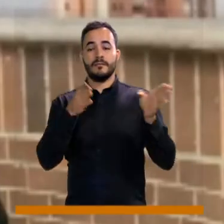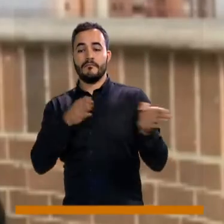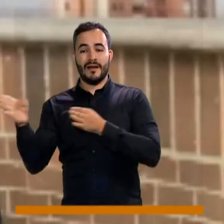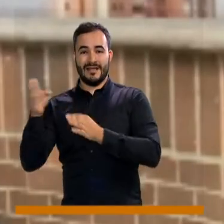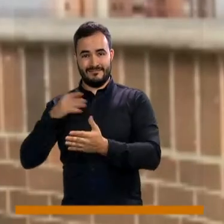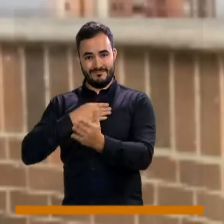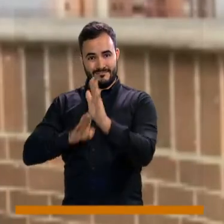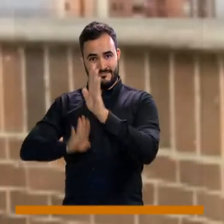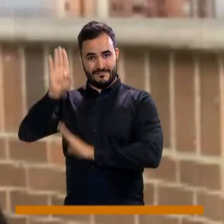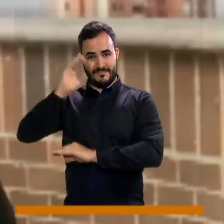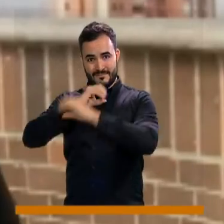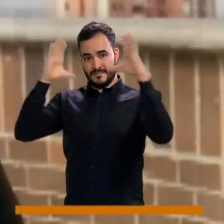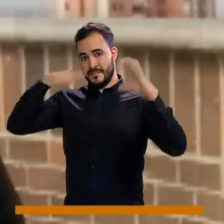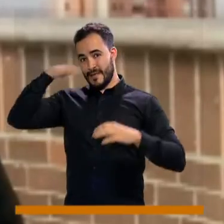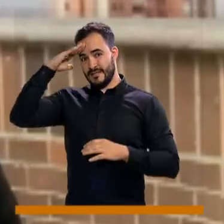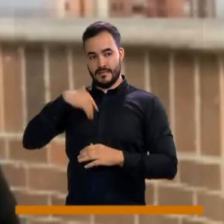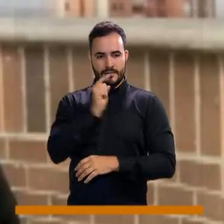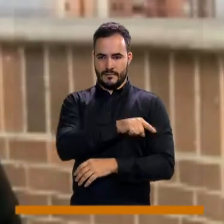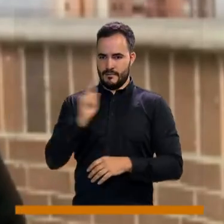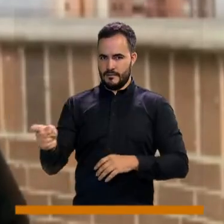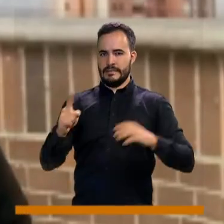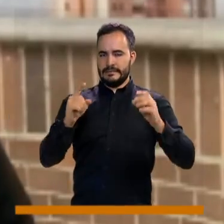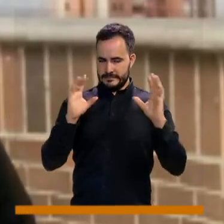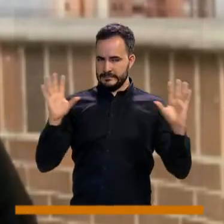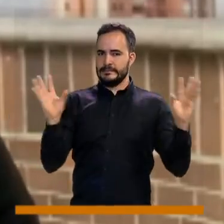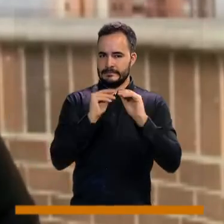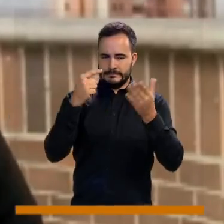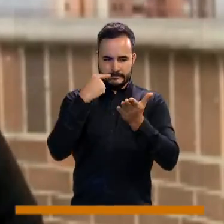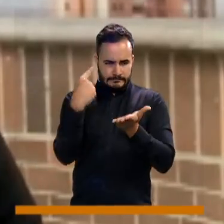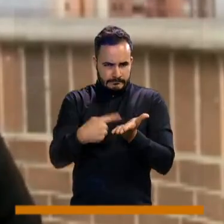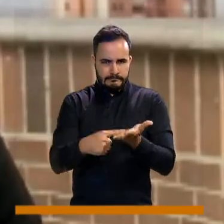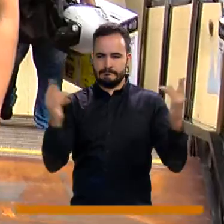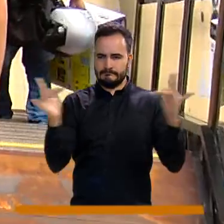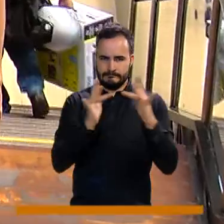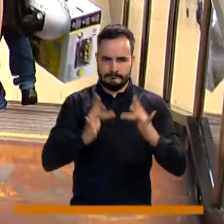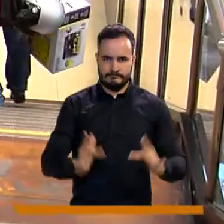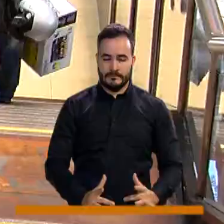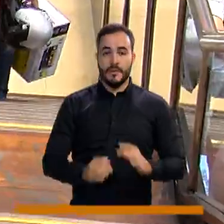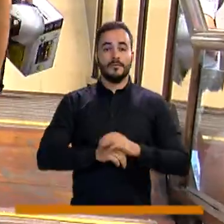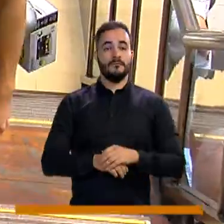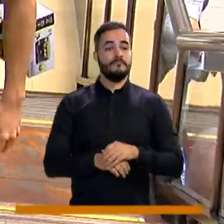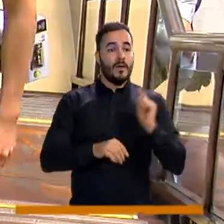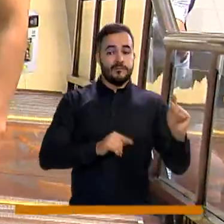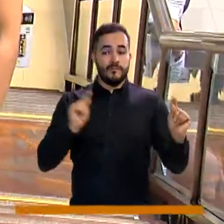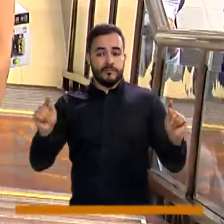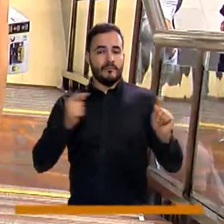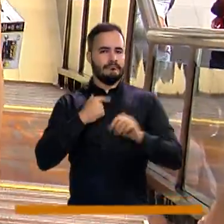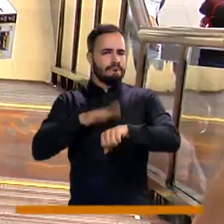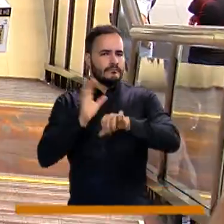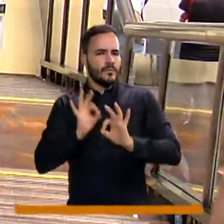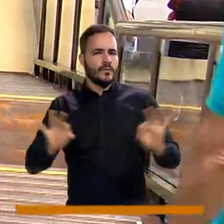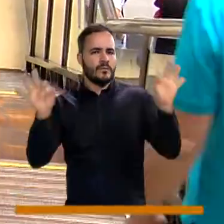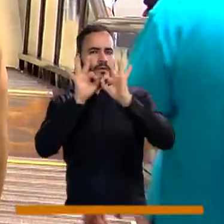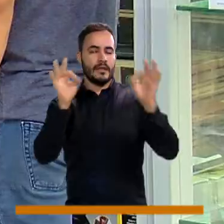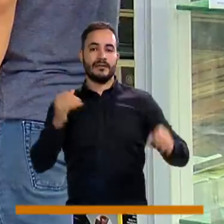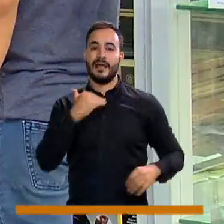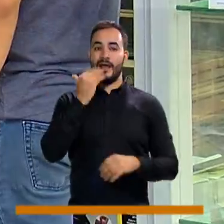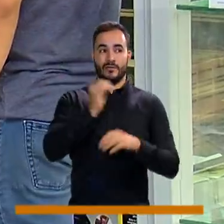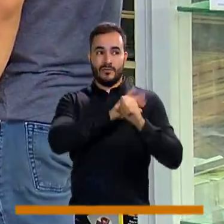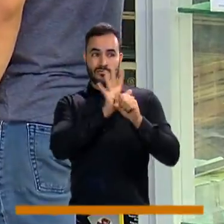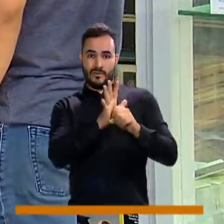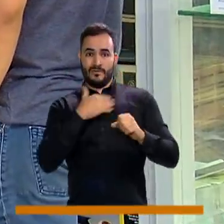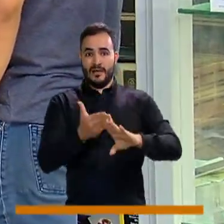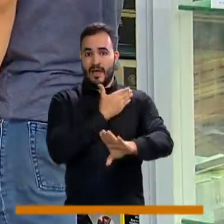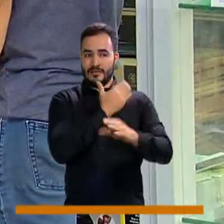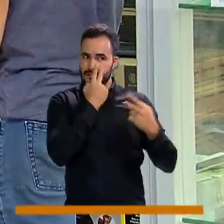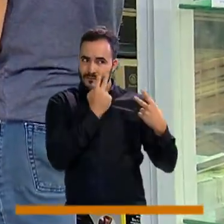desarrollo, que si bien estos instrumentos ya hacían un reconocimiento de necesidades sociales, es importante tener en cuenta que una de las